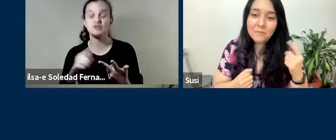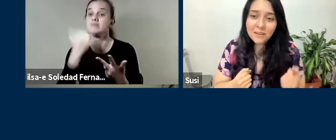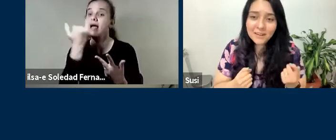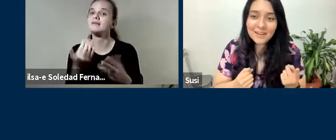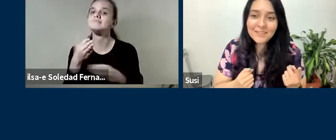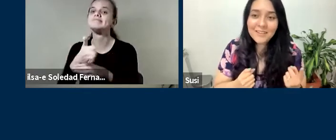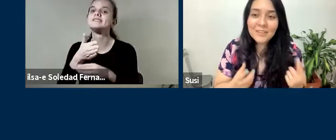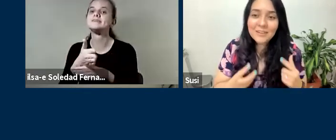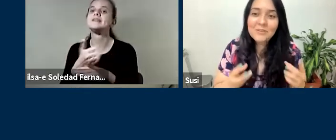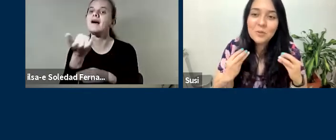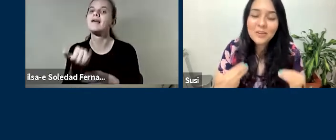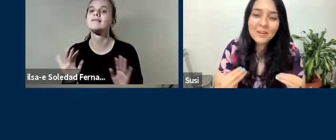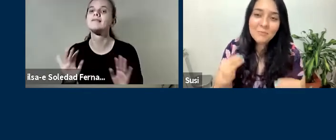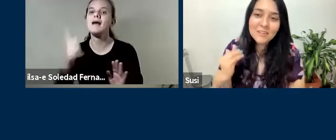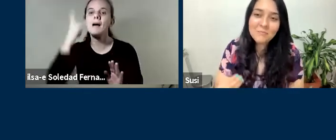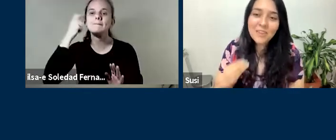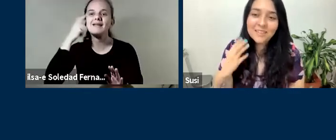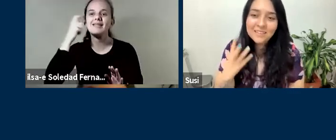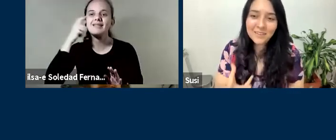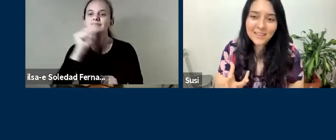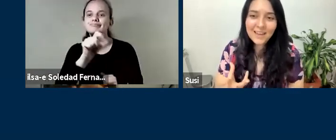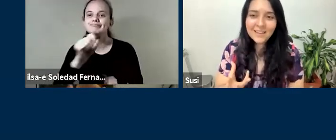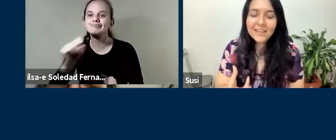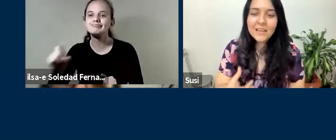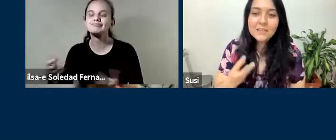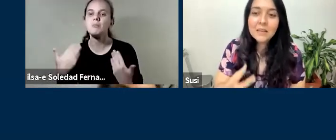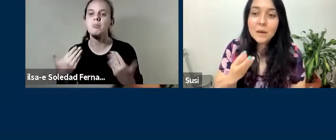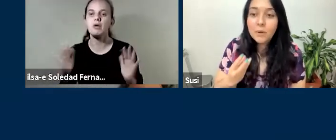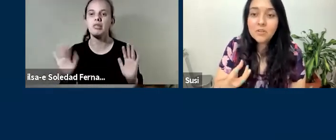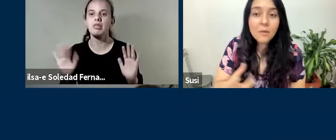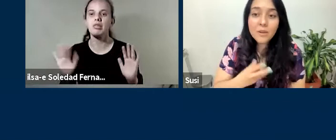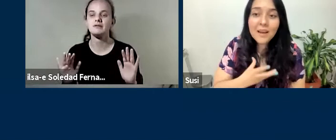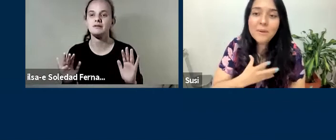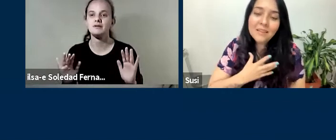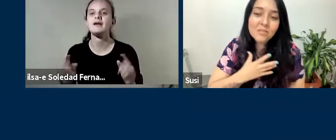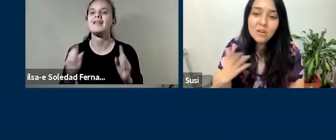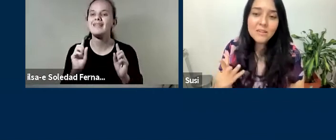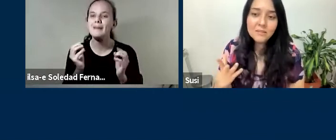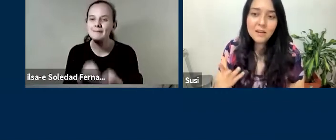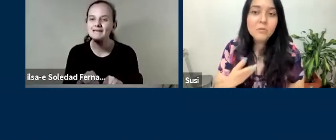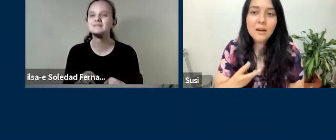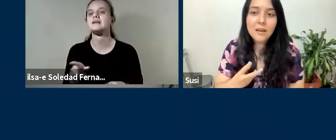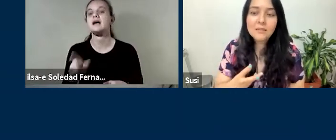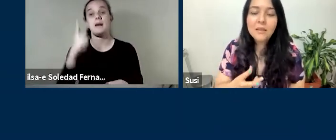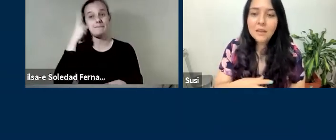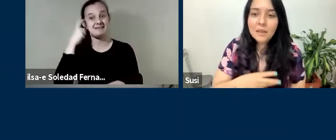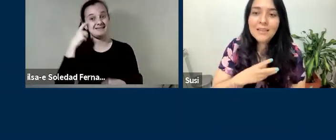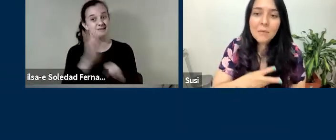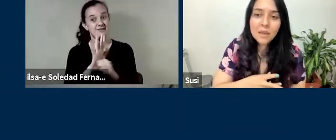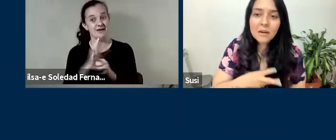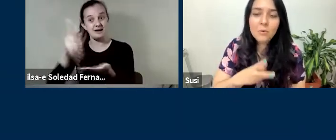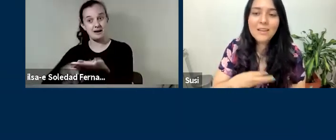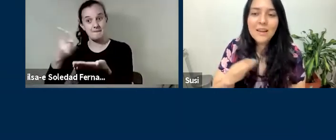Facebook y las máquinas del casino están construidas con principios de accesibilidad que hacen que las personas puedan aprender solas a usarlas.